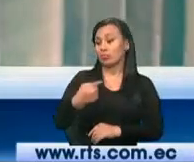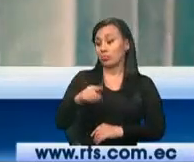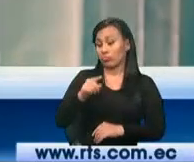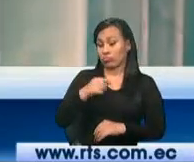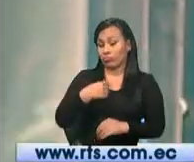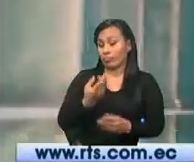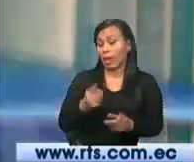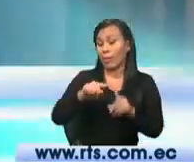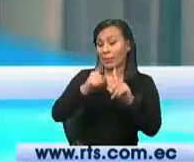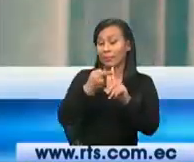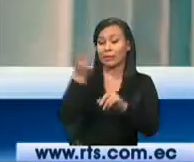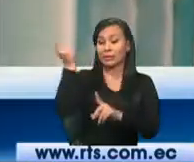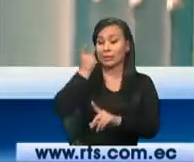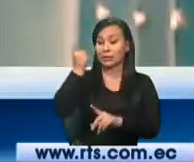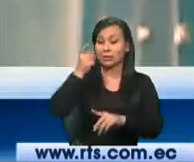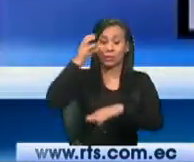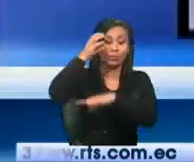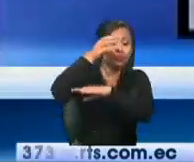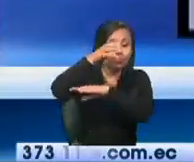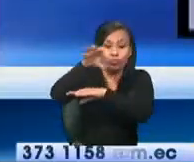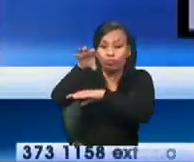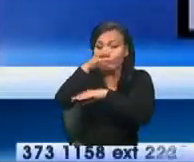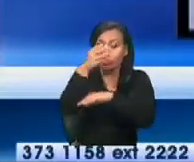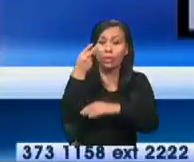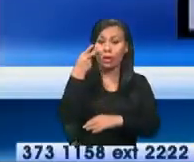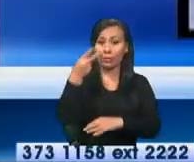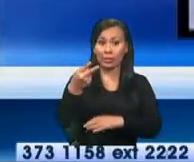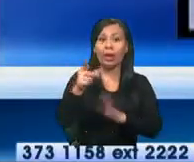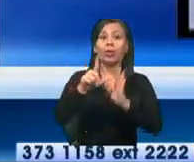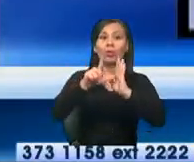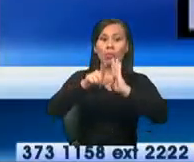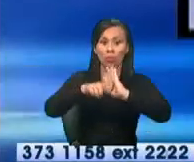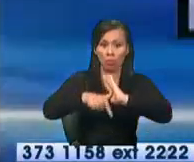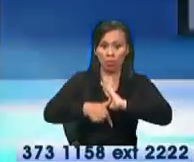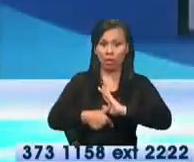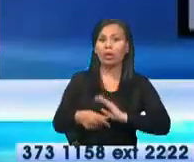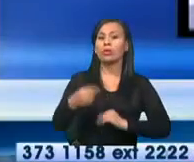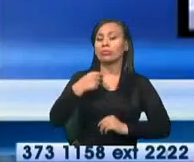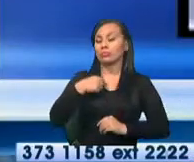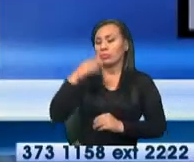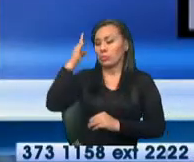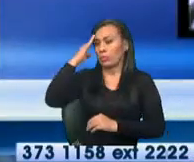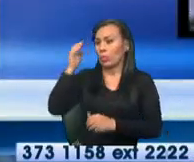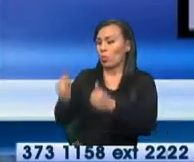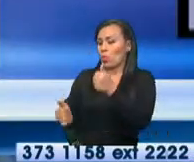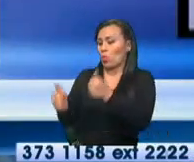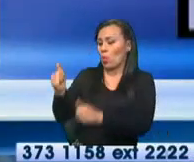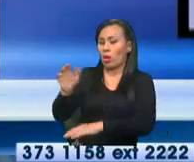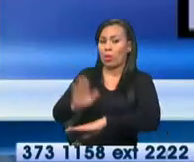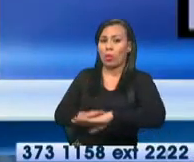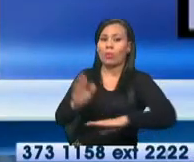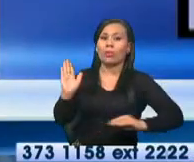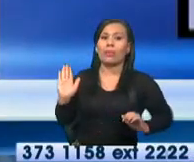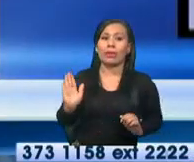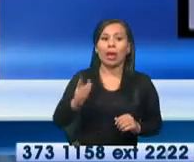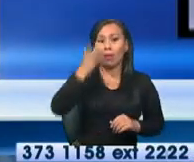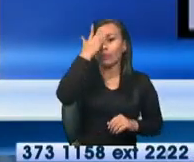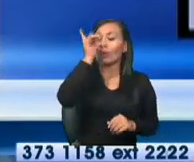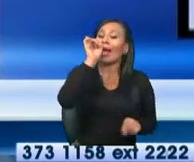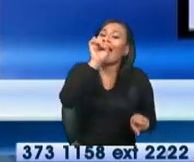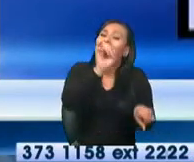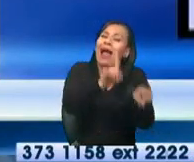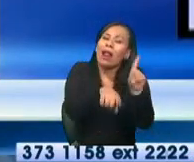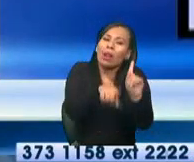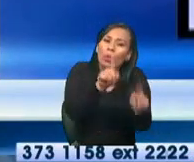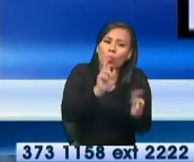para constatar y de ahí proceder. Claro, hay que determinar primero si el accidente fue responsabilidad nuestra, porque a veces en muchos de los casos son